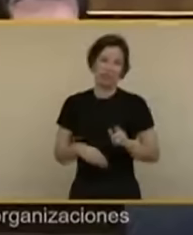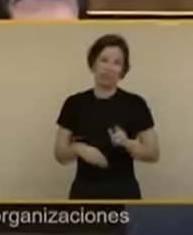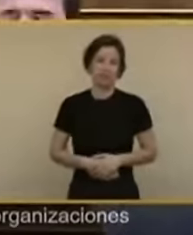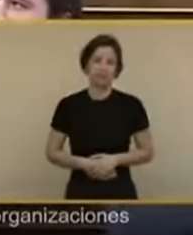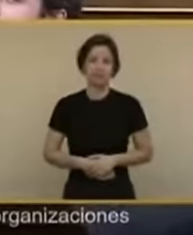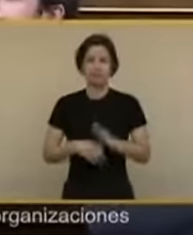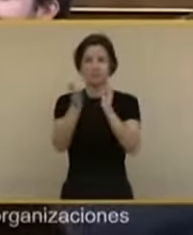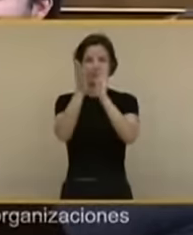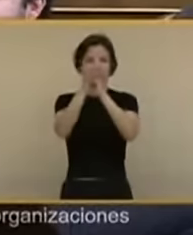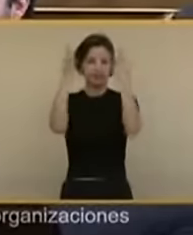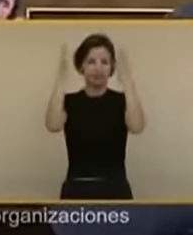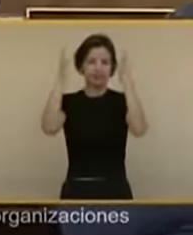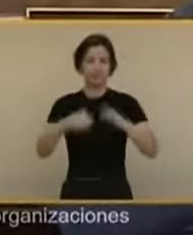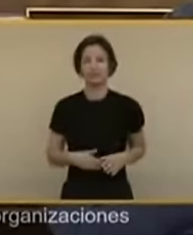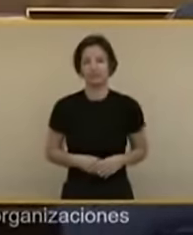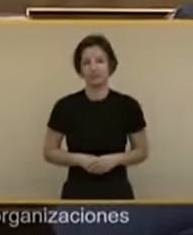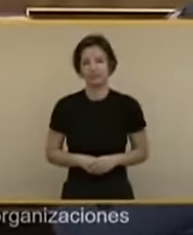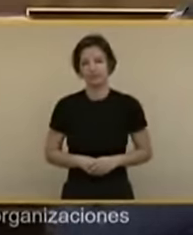esto